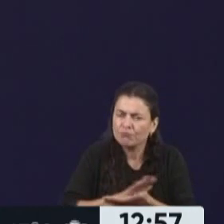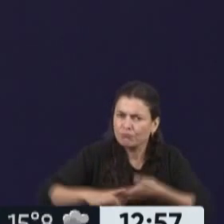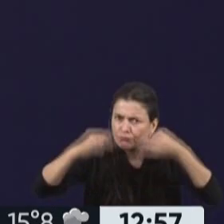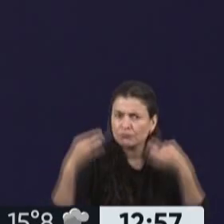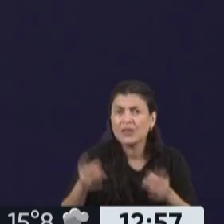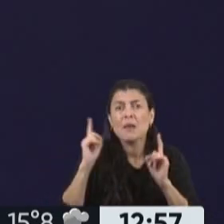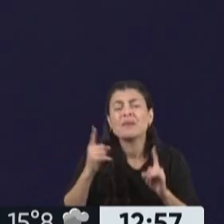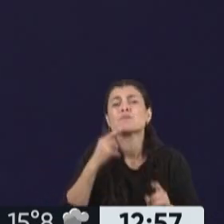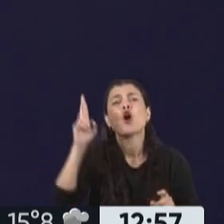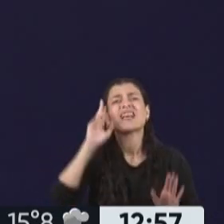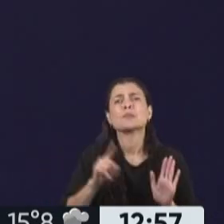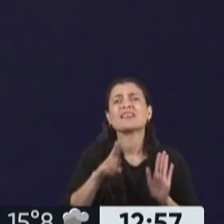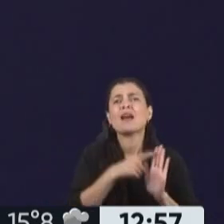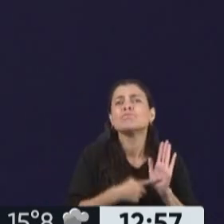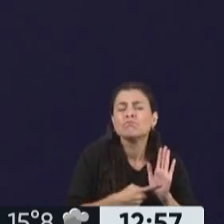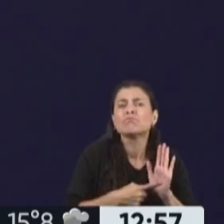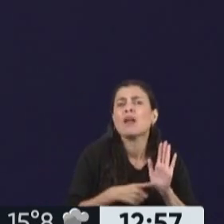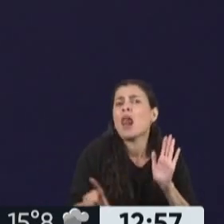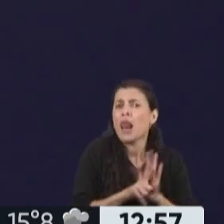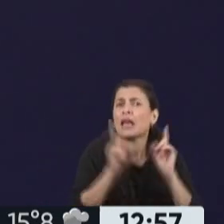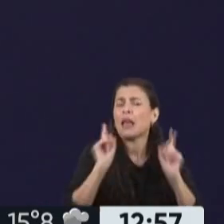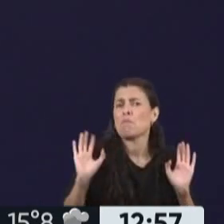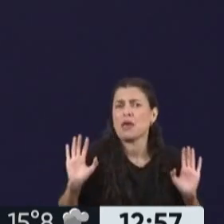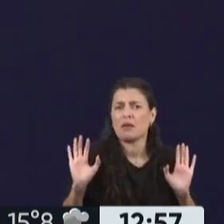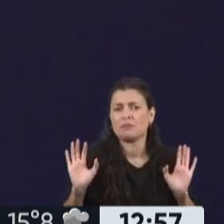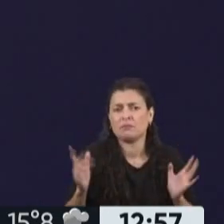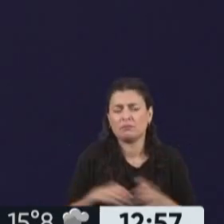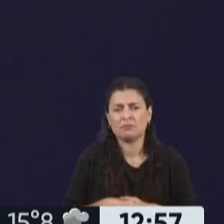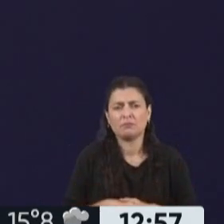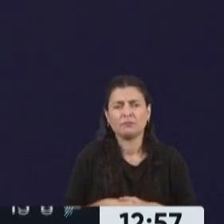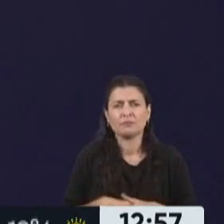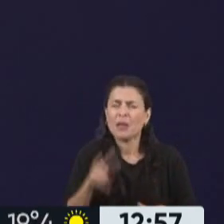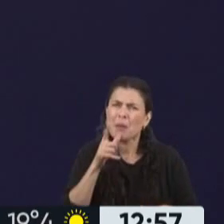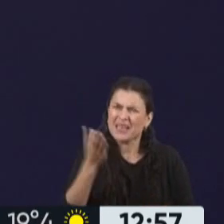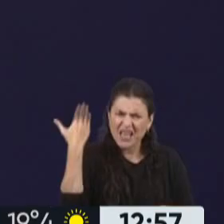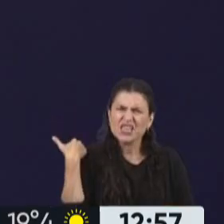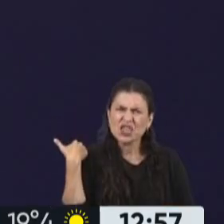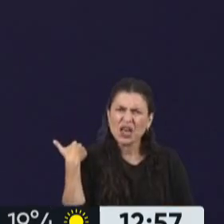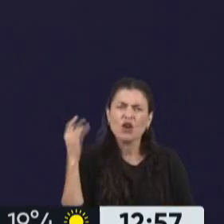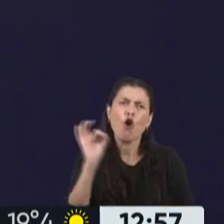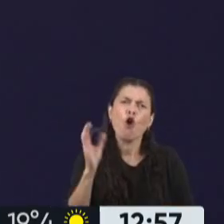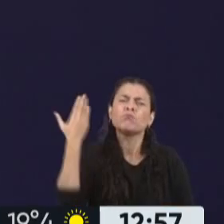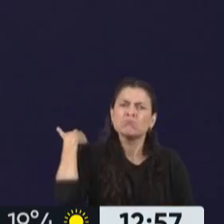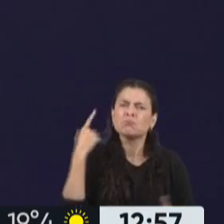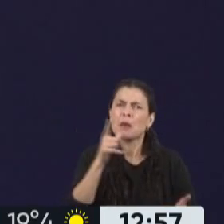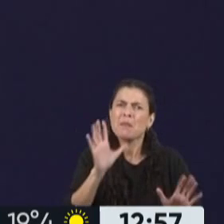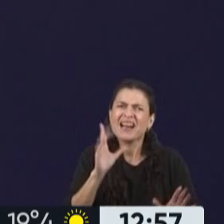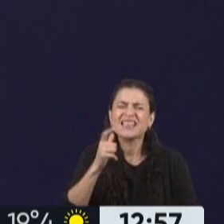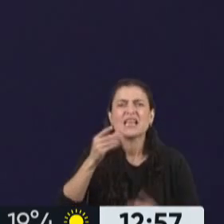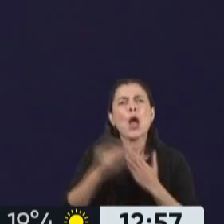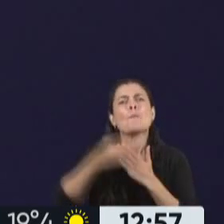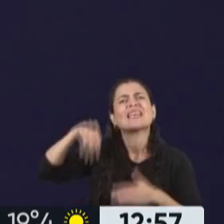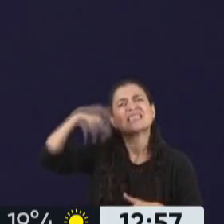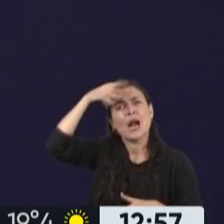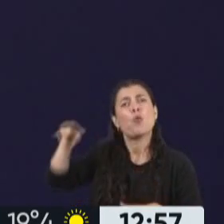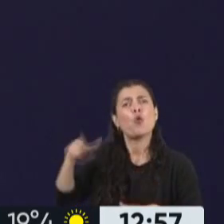tal cual marcan los protocolos y tal cual marca la ley. No más que eso. Creo que ayer, el día de ayer la doctora Bullrich